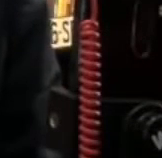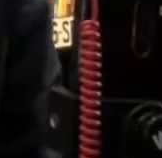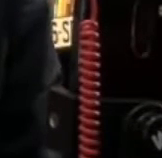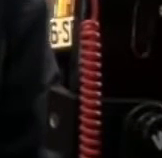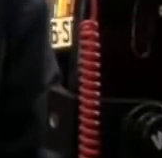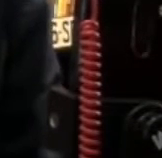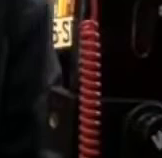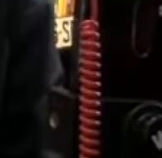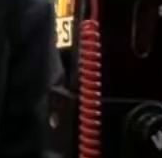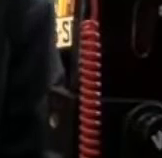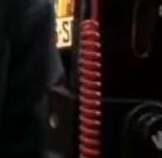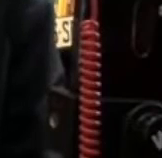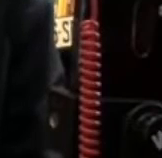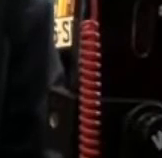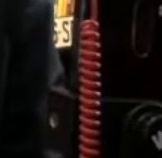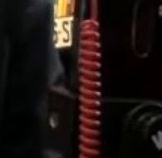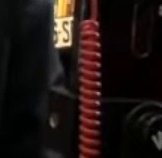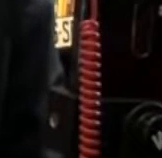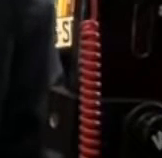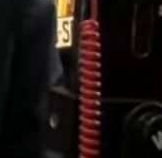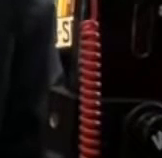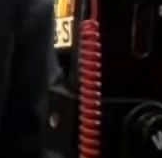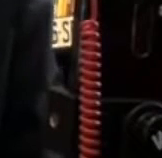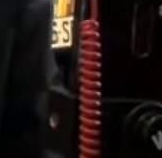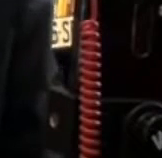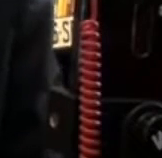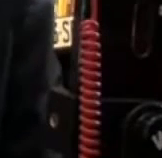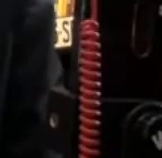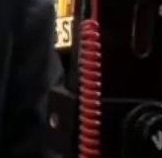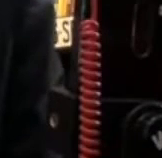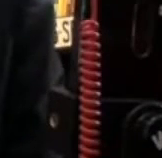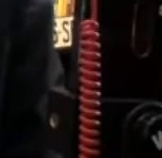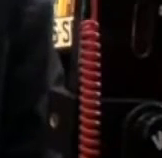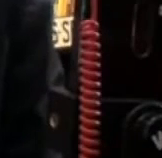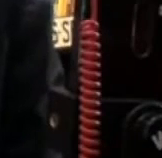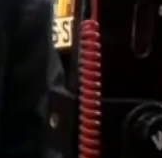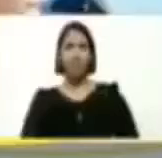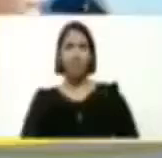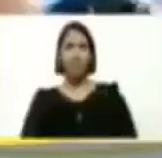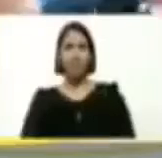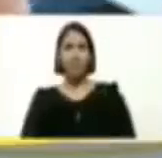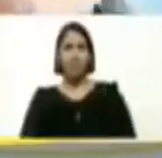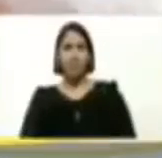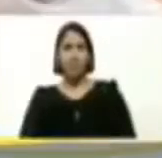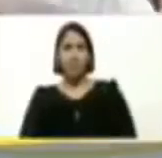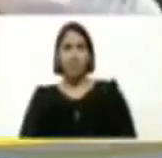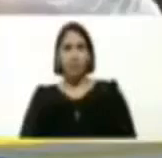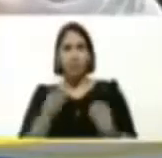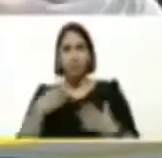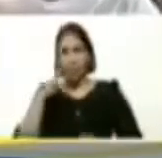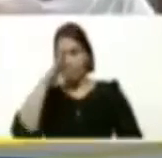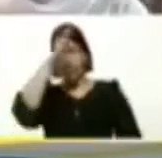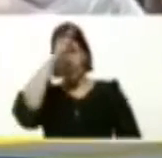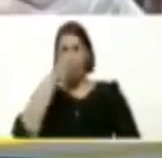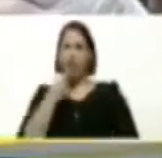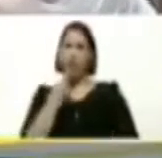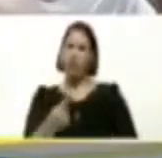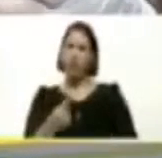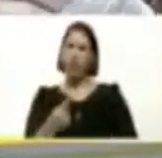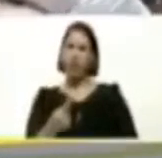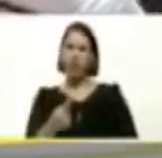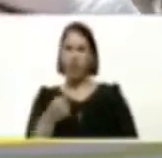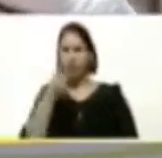No trasciende. ¿Por qué? Tiene razón Nicolás Maduro. Adelante. Bueno, Bolsonaro ya había dicho que era